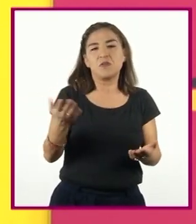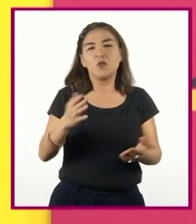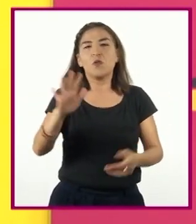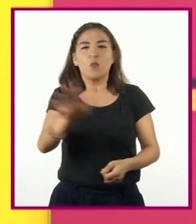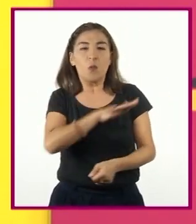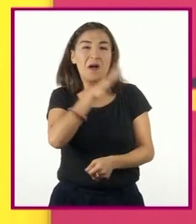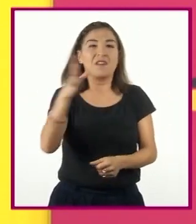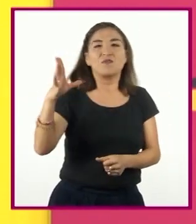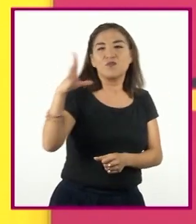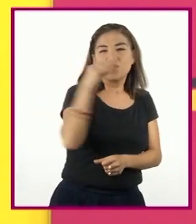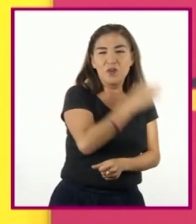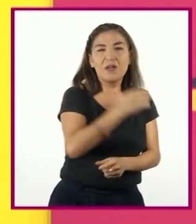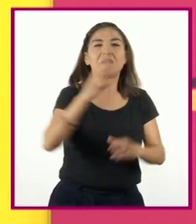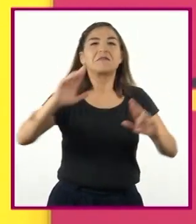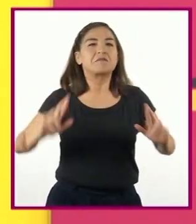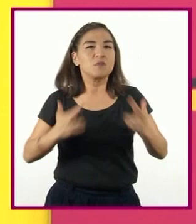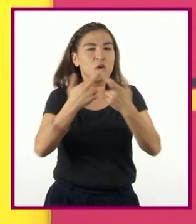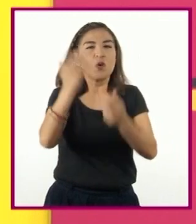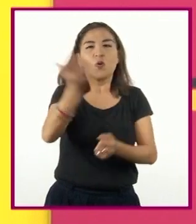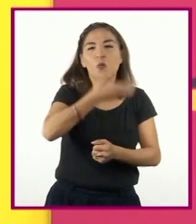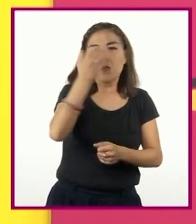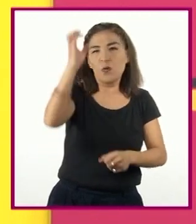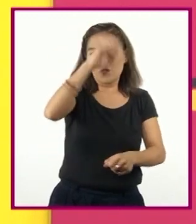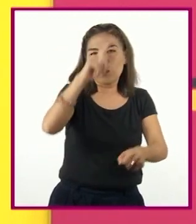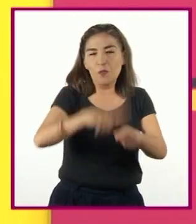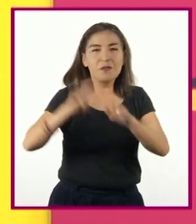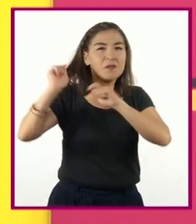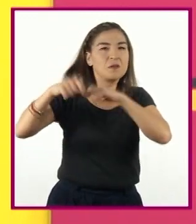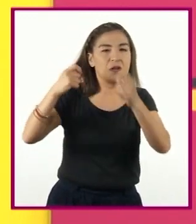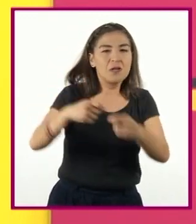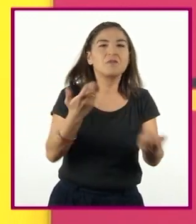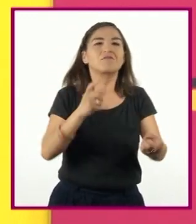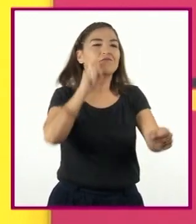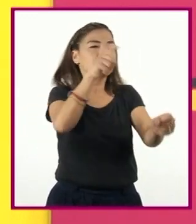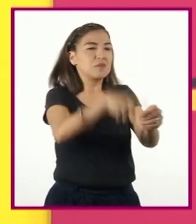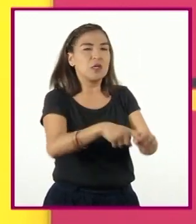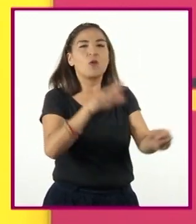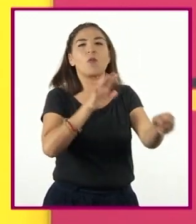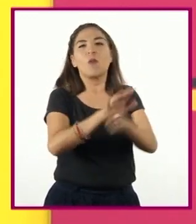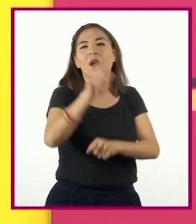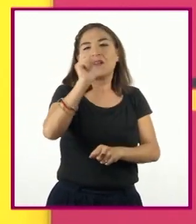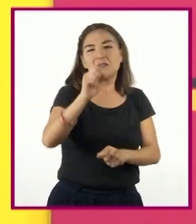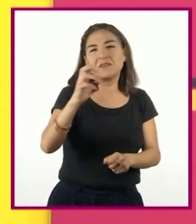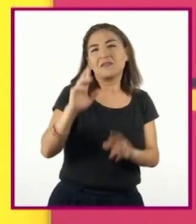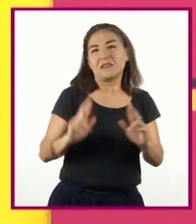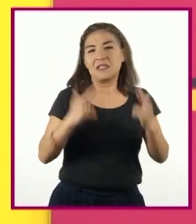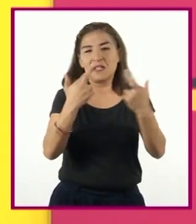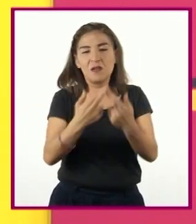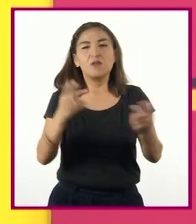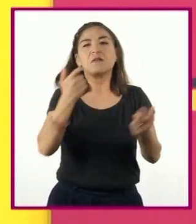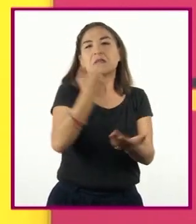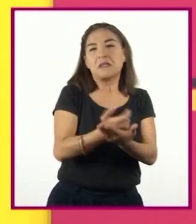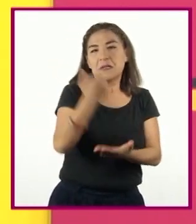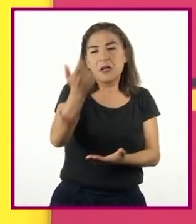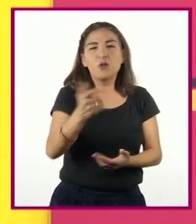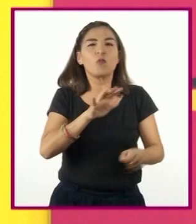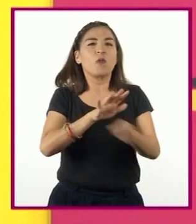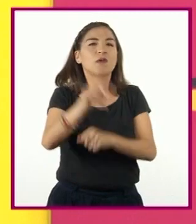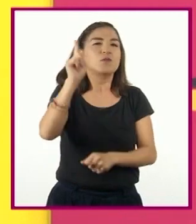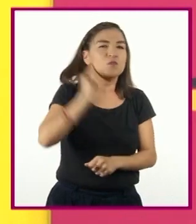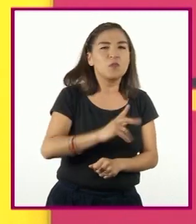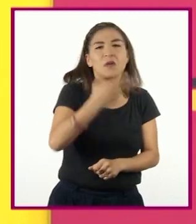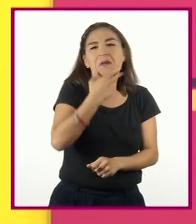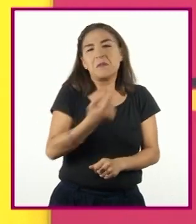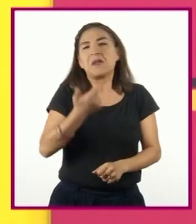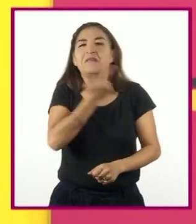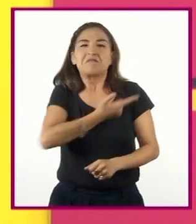tradiciones culturales, formas de vida, pertenencia a un grupo étnico, situación económica, preferencias sexuales,